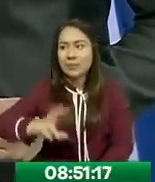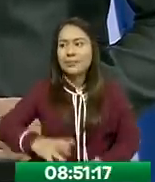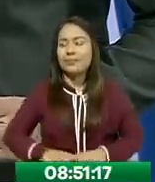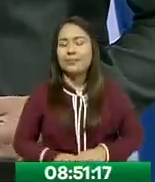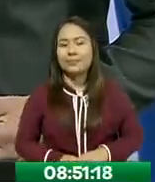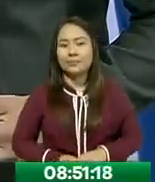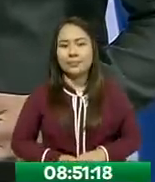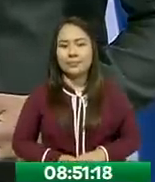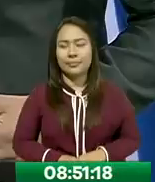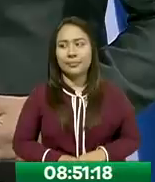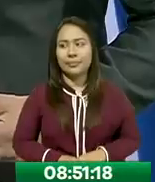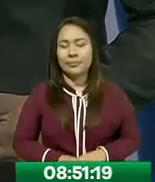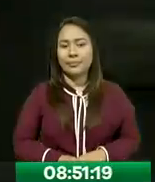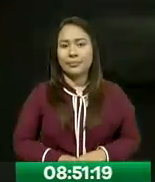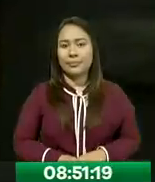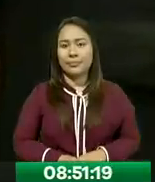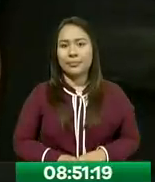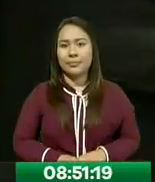Veamos.